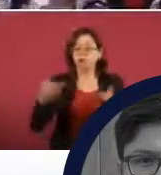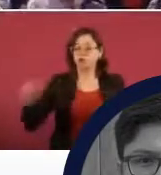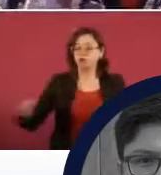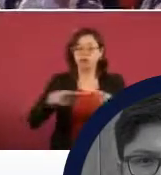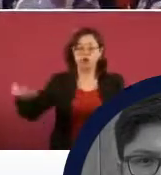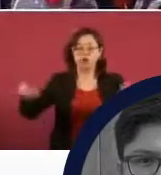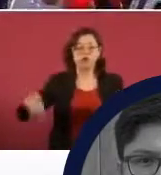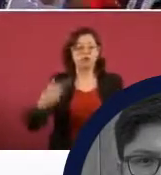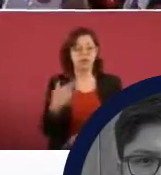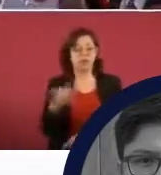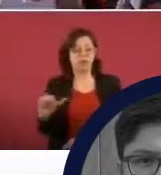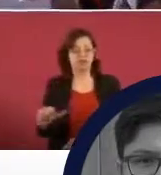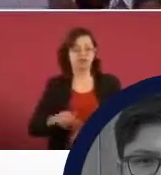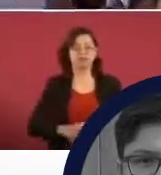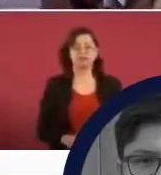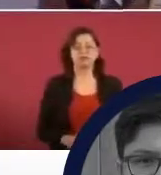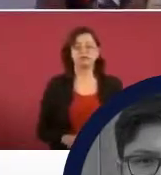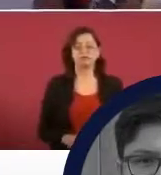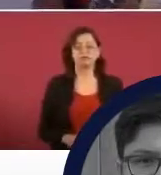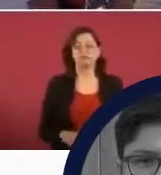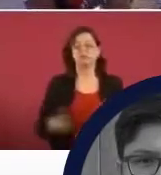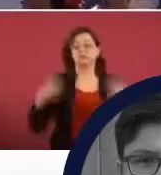económico, de